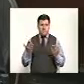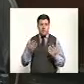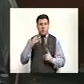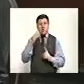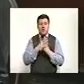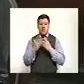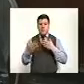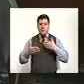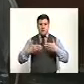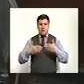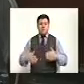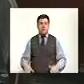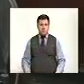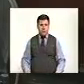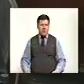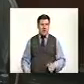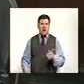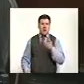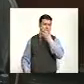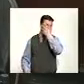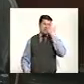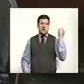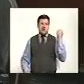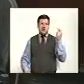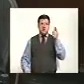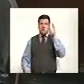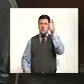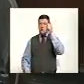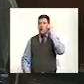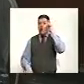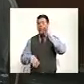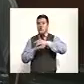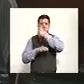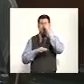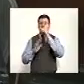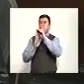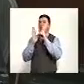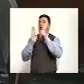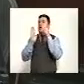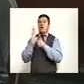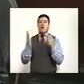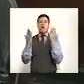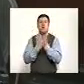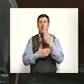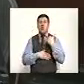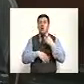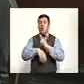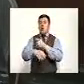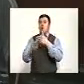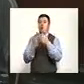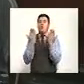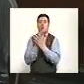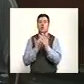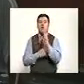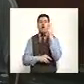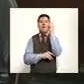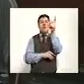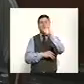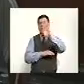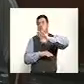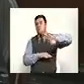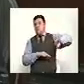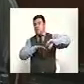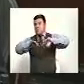crea de manera enmascarada vía decreto. Dice el decreto que no sustituye las funciones ordinarias de la Fiscalía ante